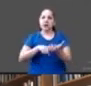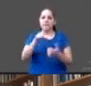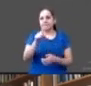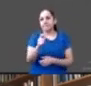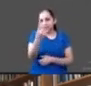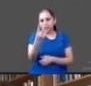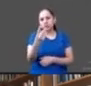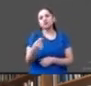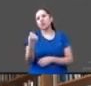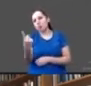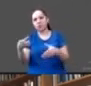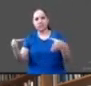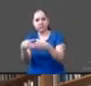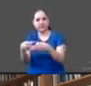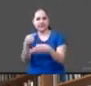crecer